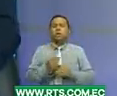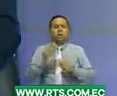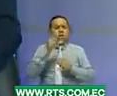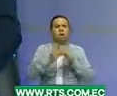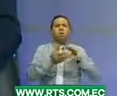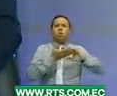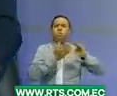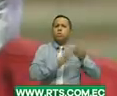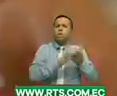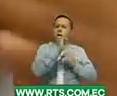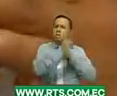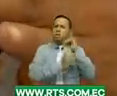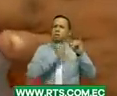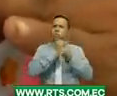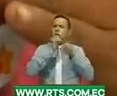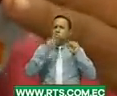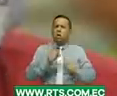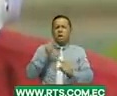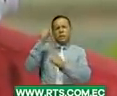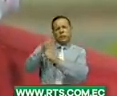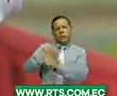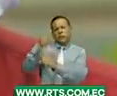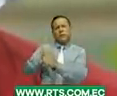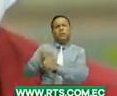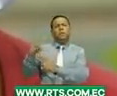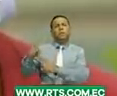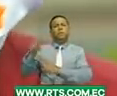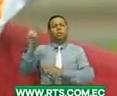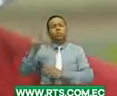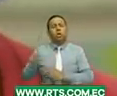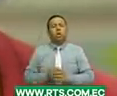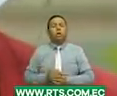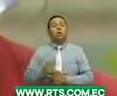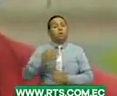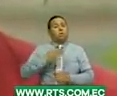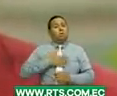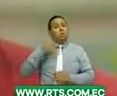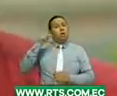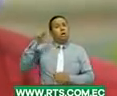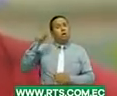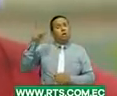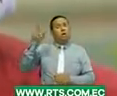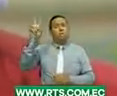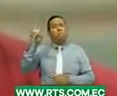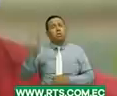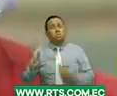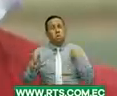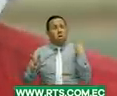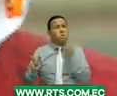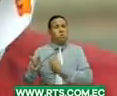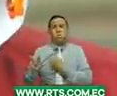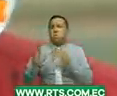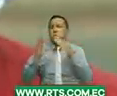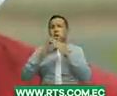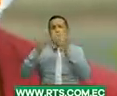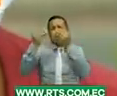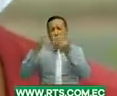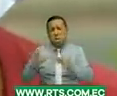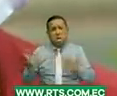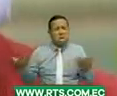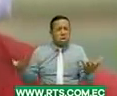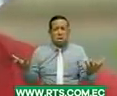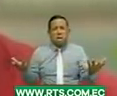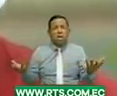venezolano. Para buscar un futuro bien a mis hijos, porque allá en Venezuela no tenemos una casa donde vivir. Encontrarnos